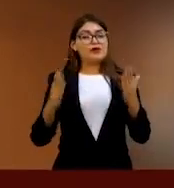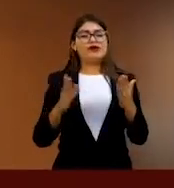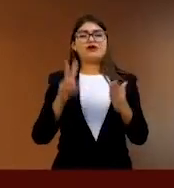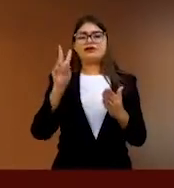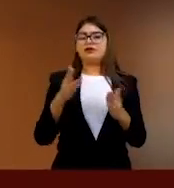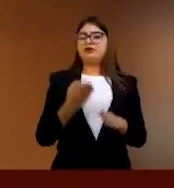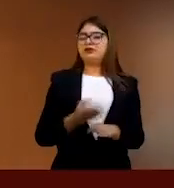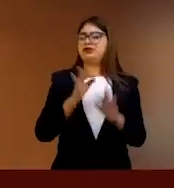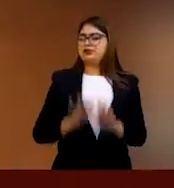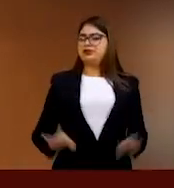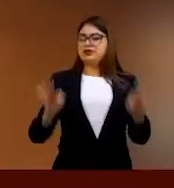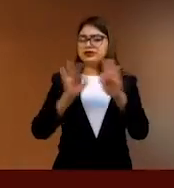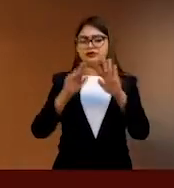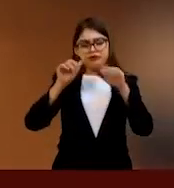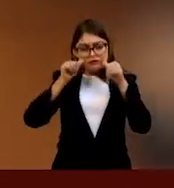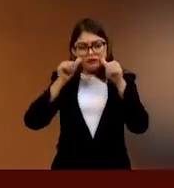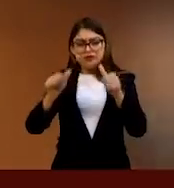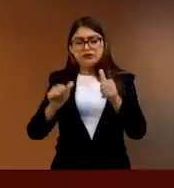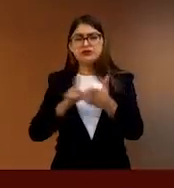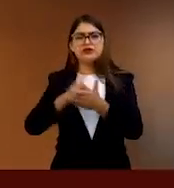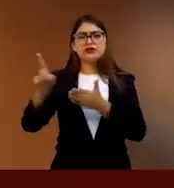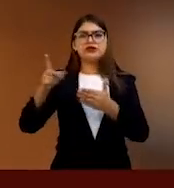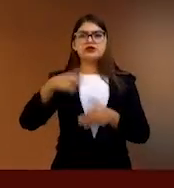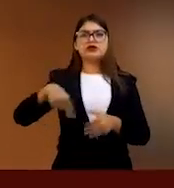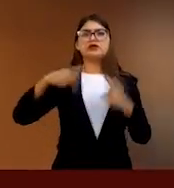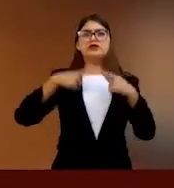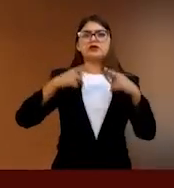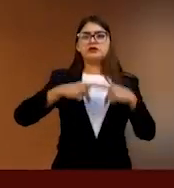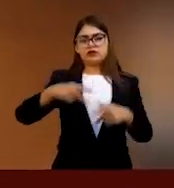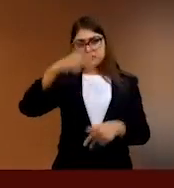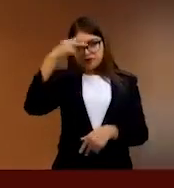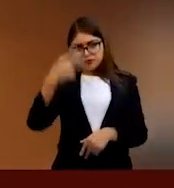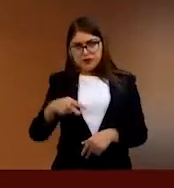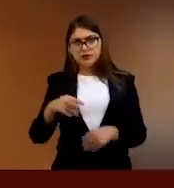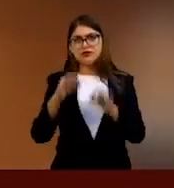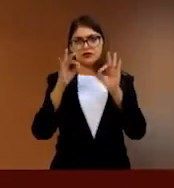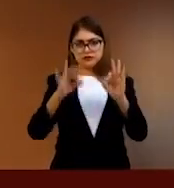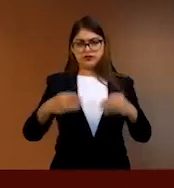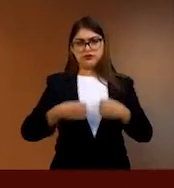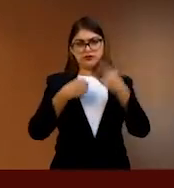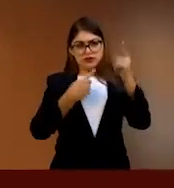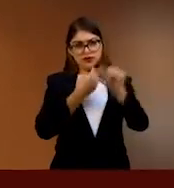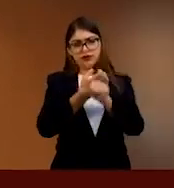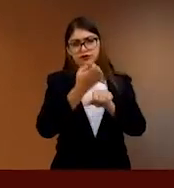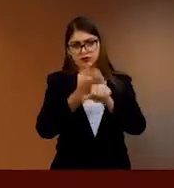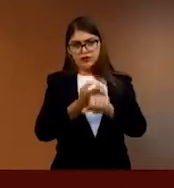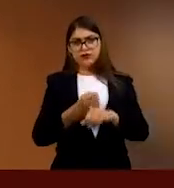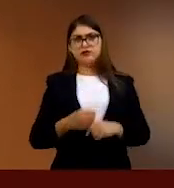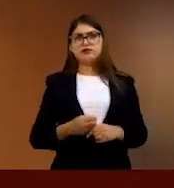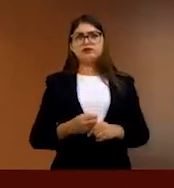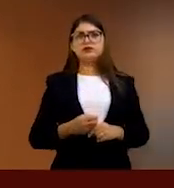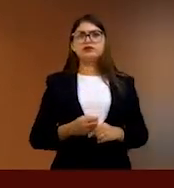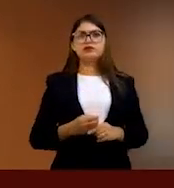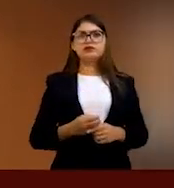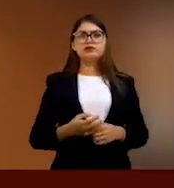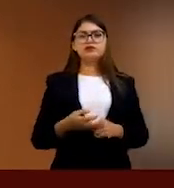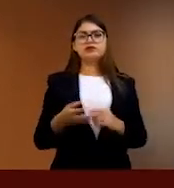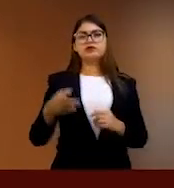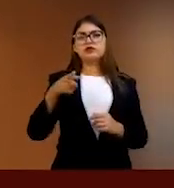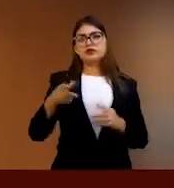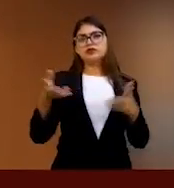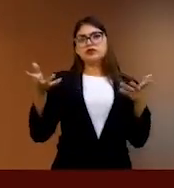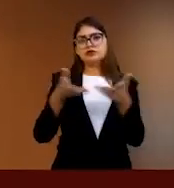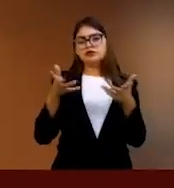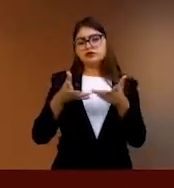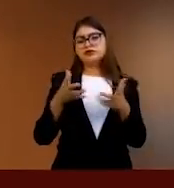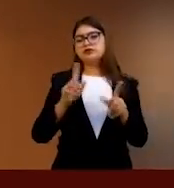ver los derechos de los mexicanos que viven específicamente en Estados Unidos. Realizar acciones